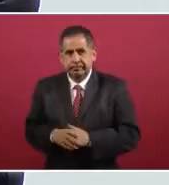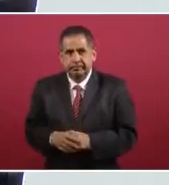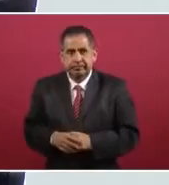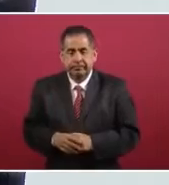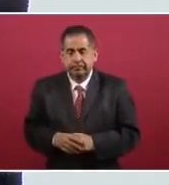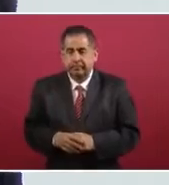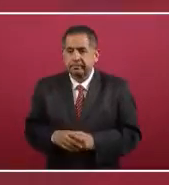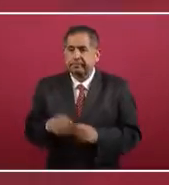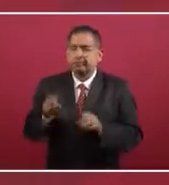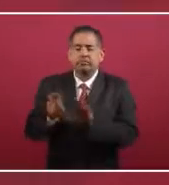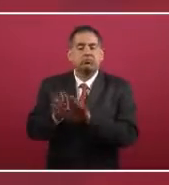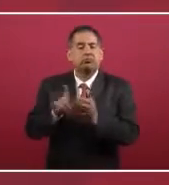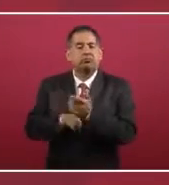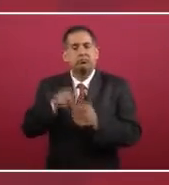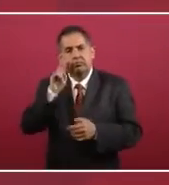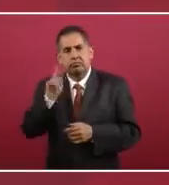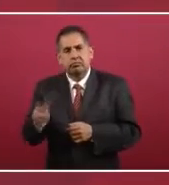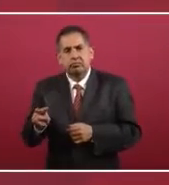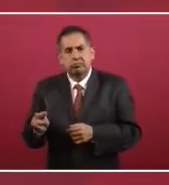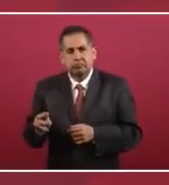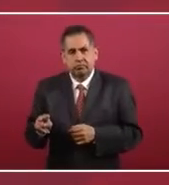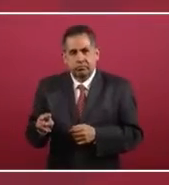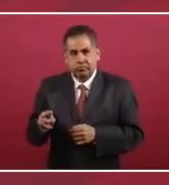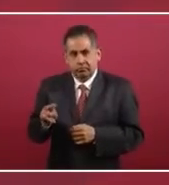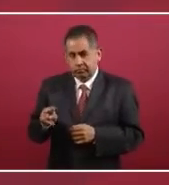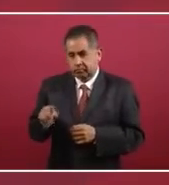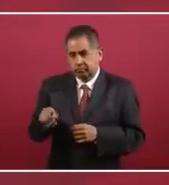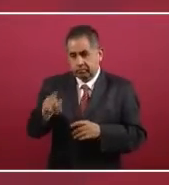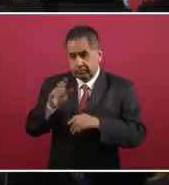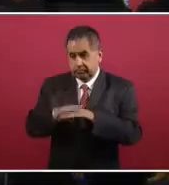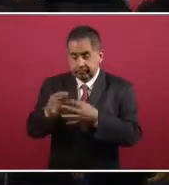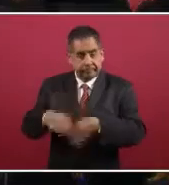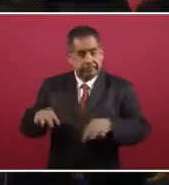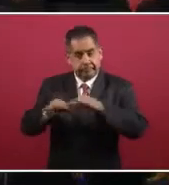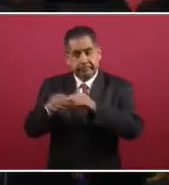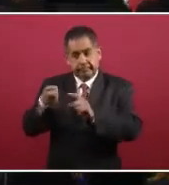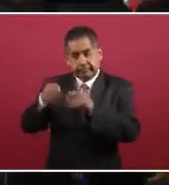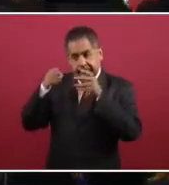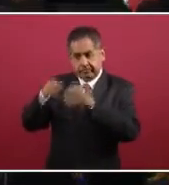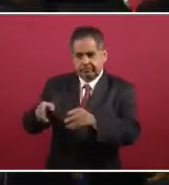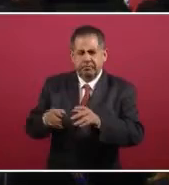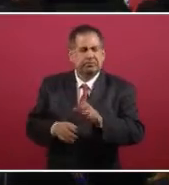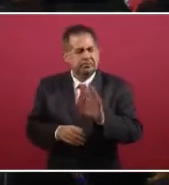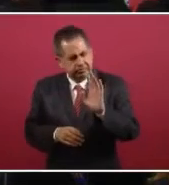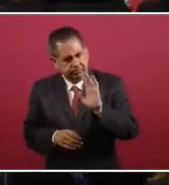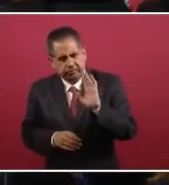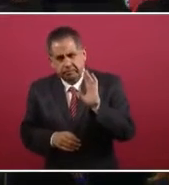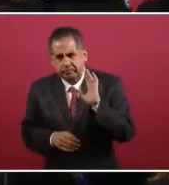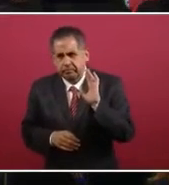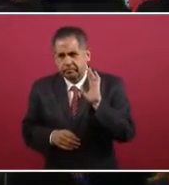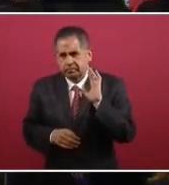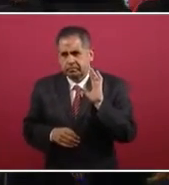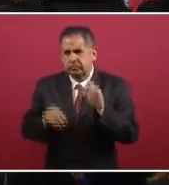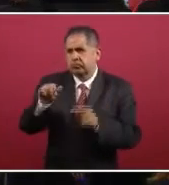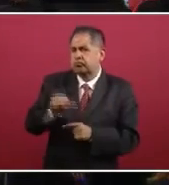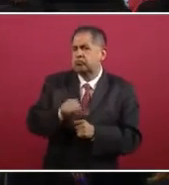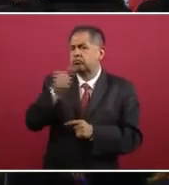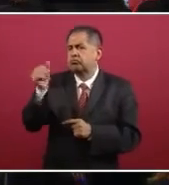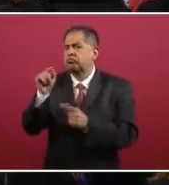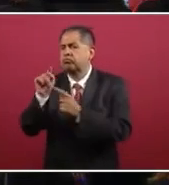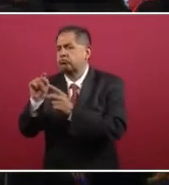Claro, esto porque para nosotros es lo fundamental. Respetamos otras